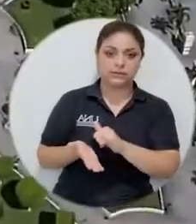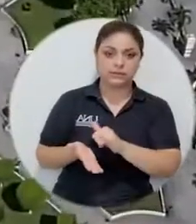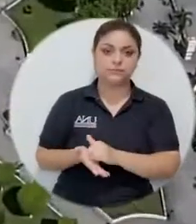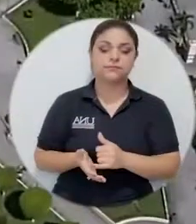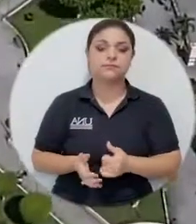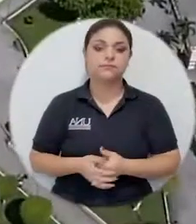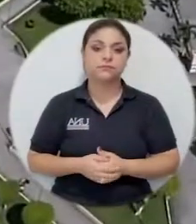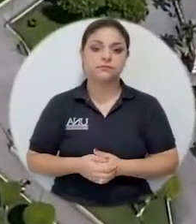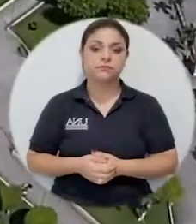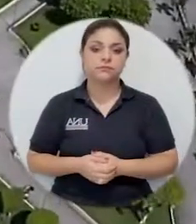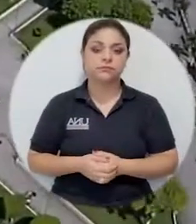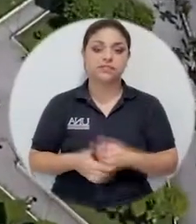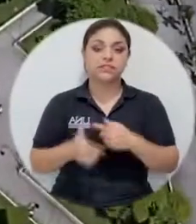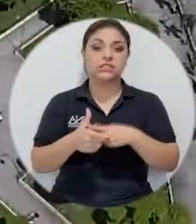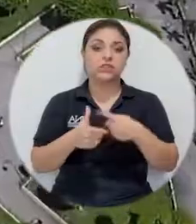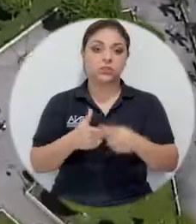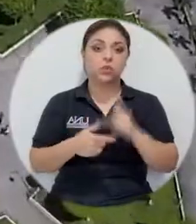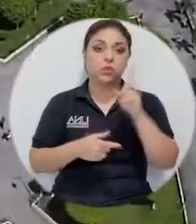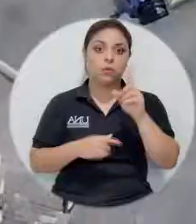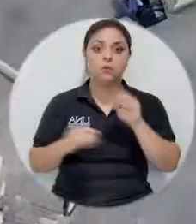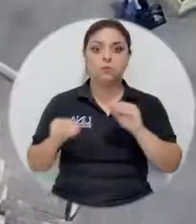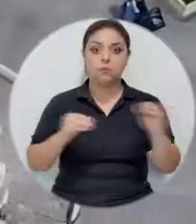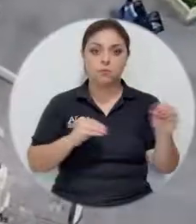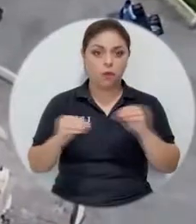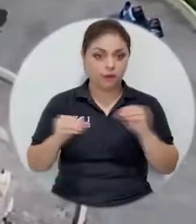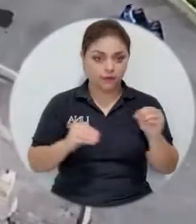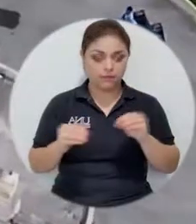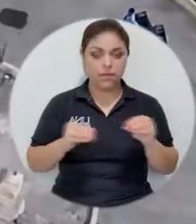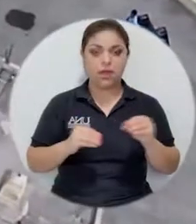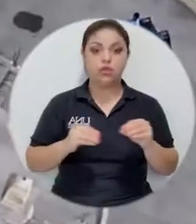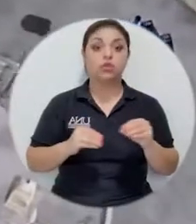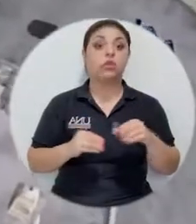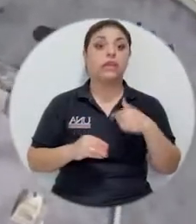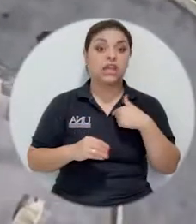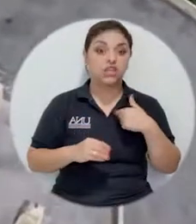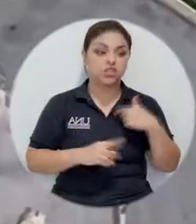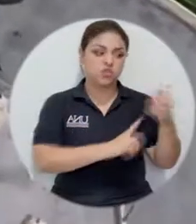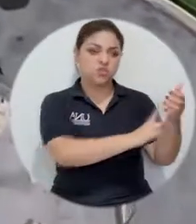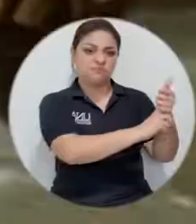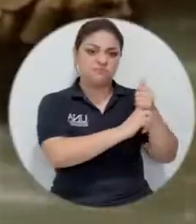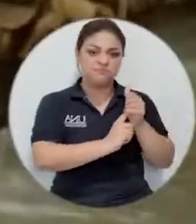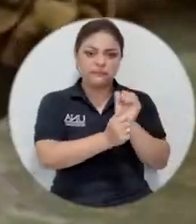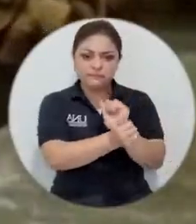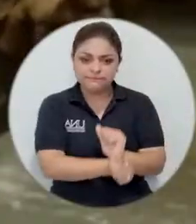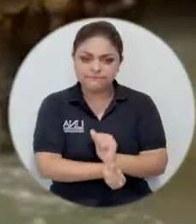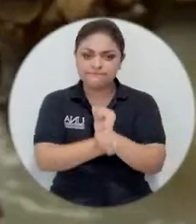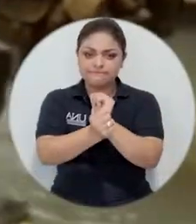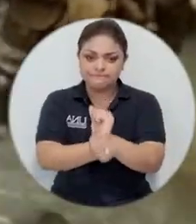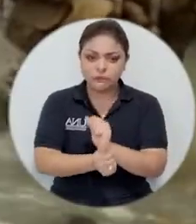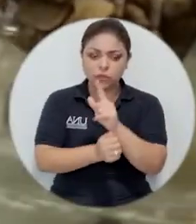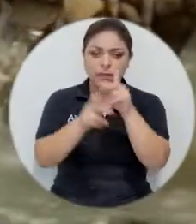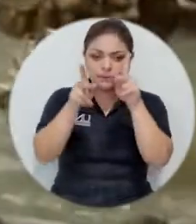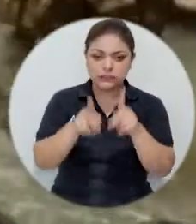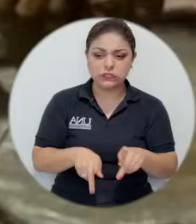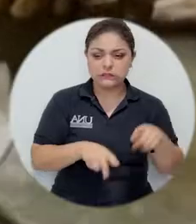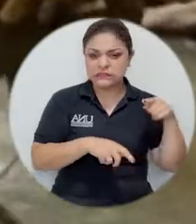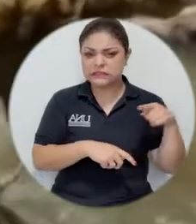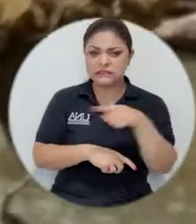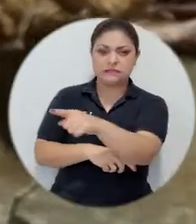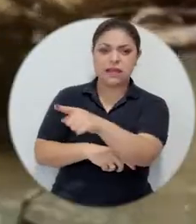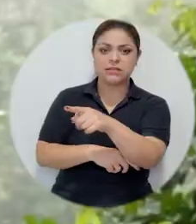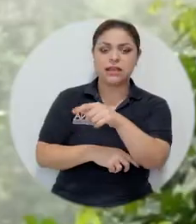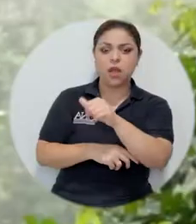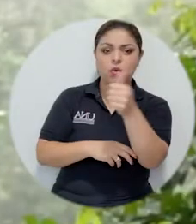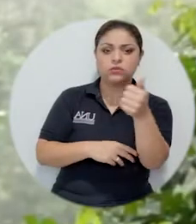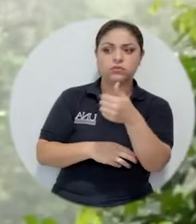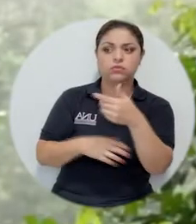tipo, ¿verdad? Entonces es un movimiento en el cual yo estoy traficando a una persona para que